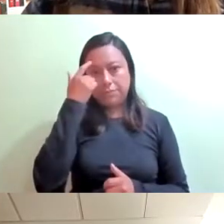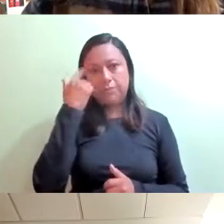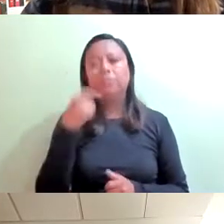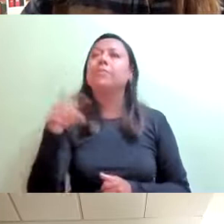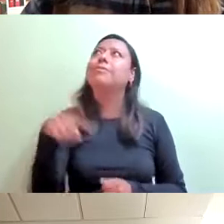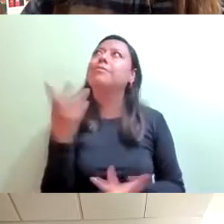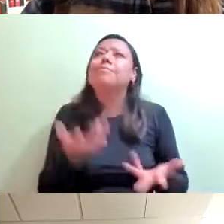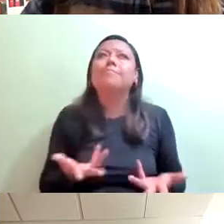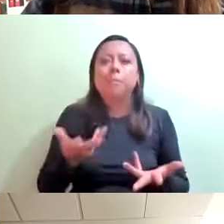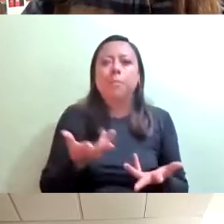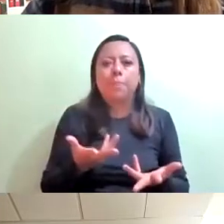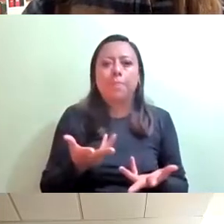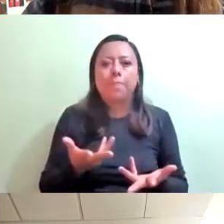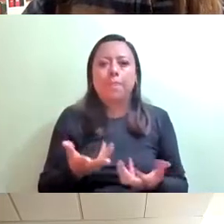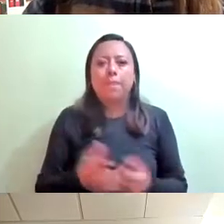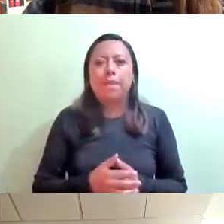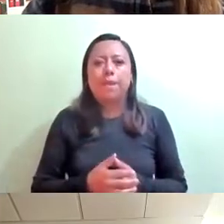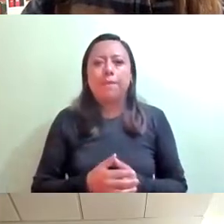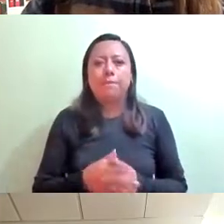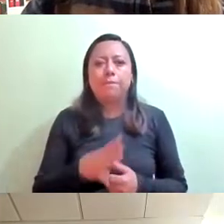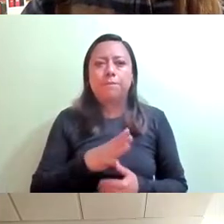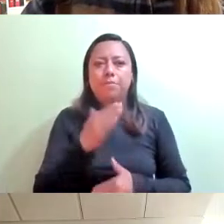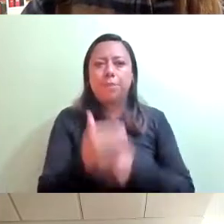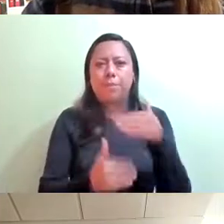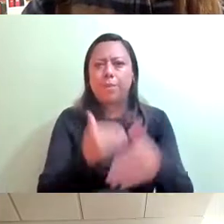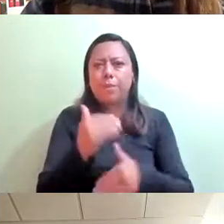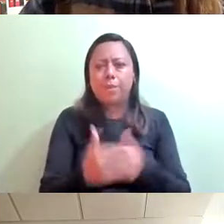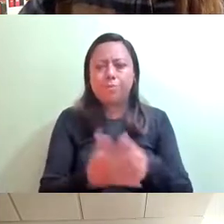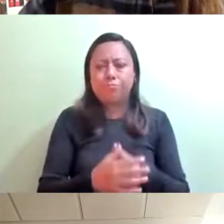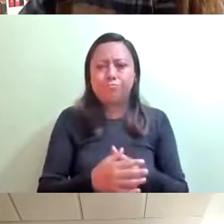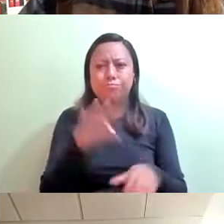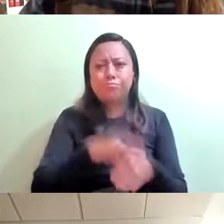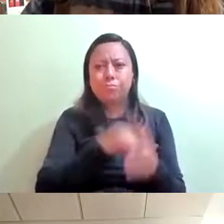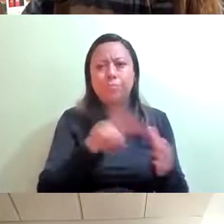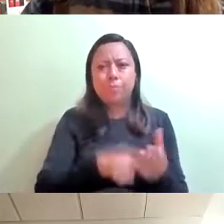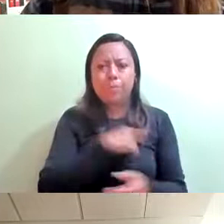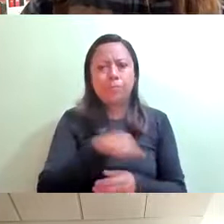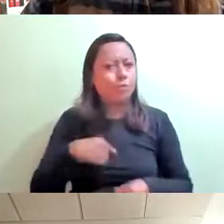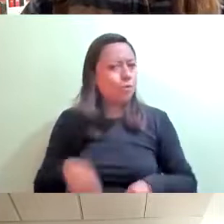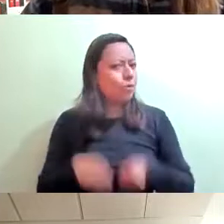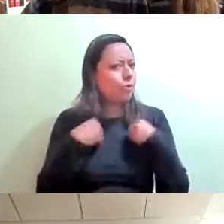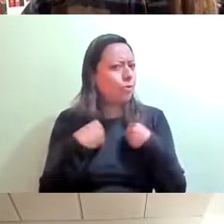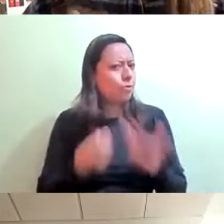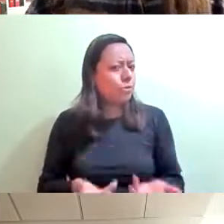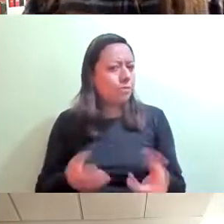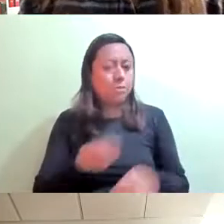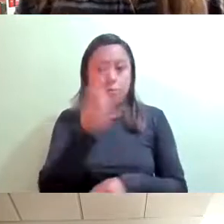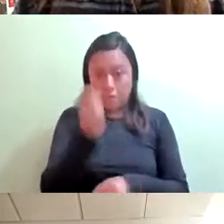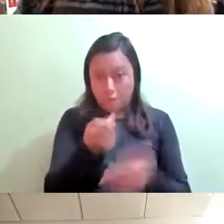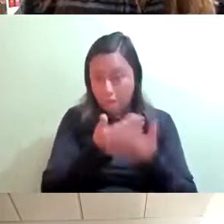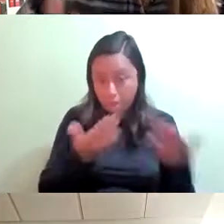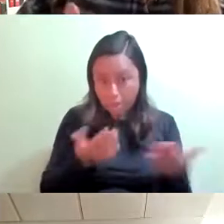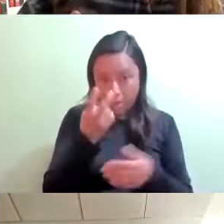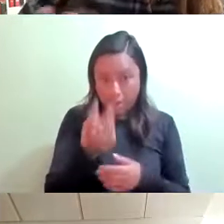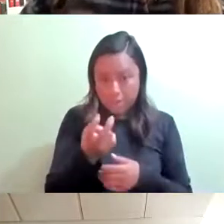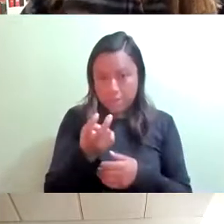deslegitiman los procesos electorales que vivimos. Y creo yo que no va a ser